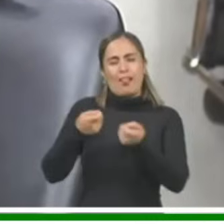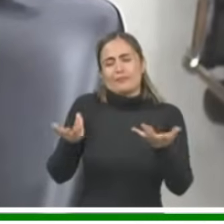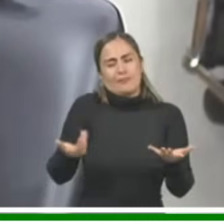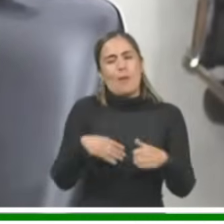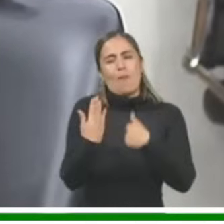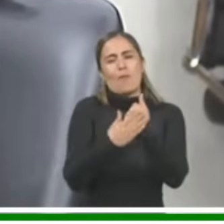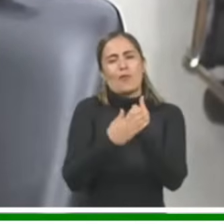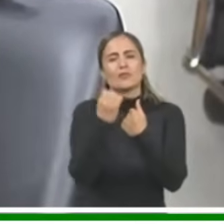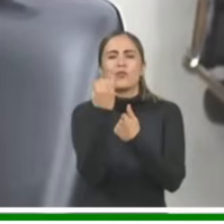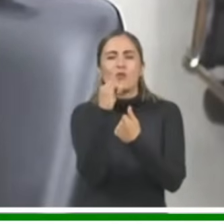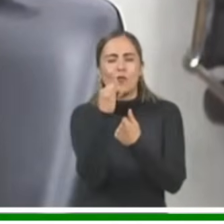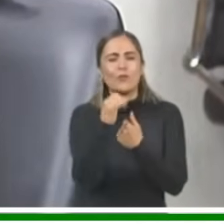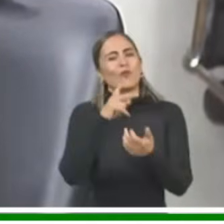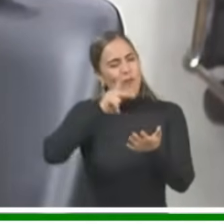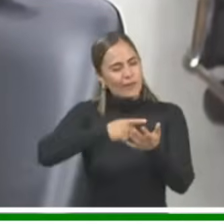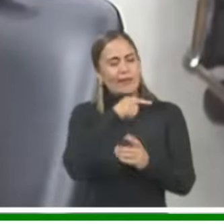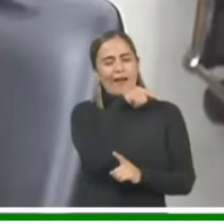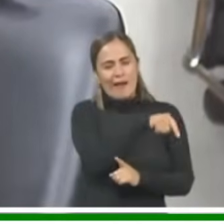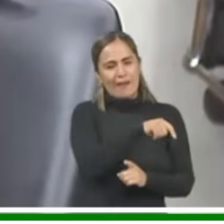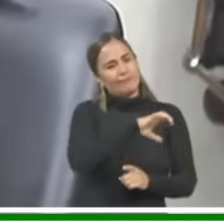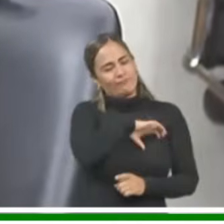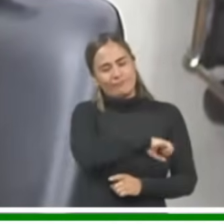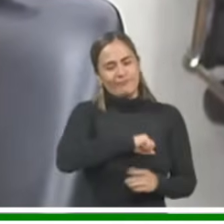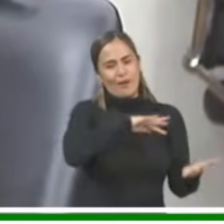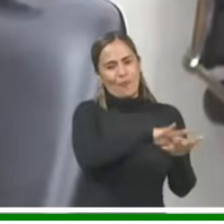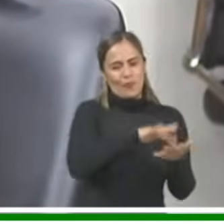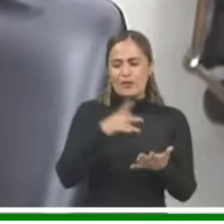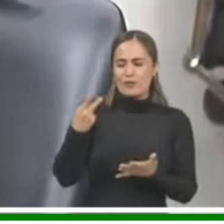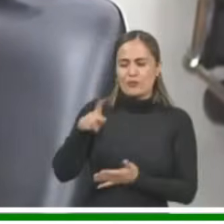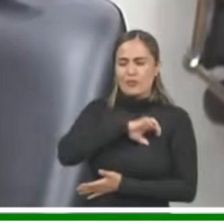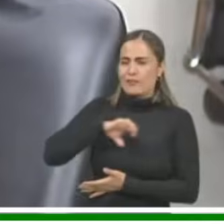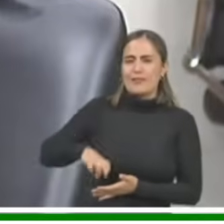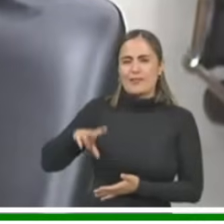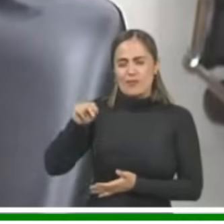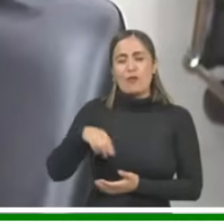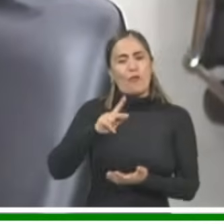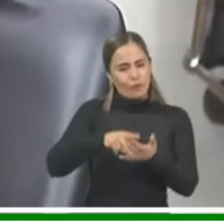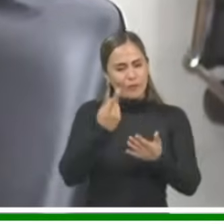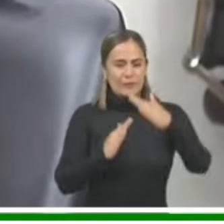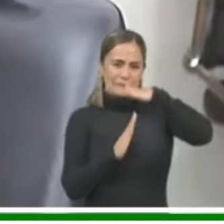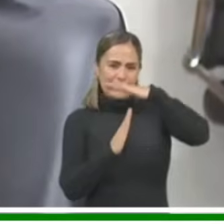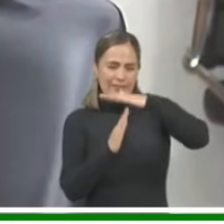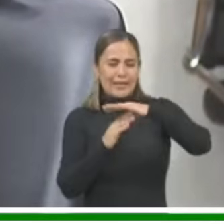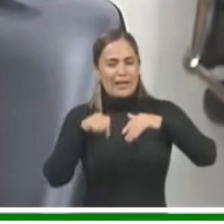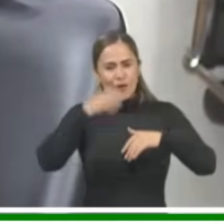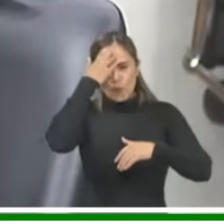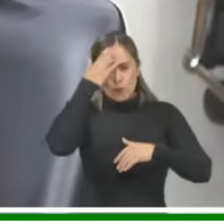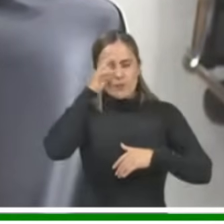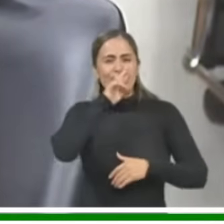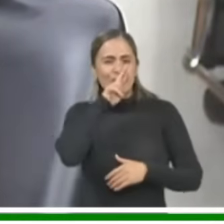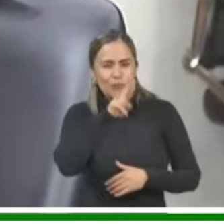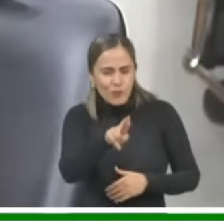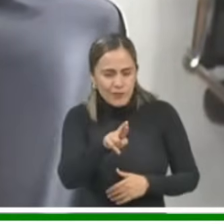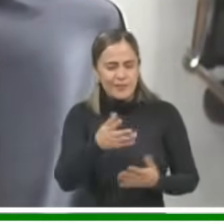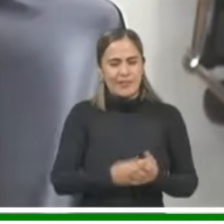junio, el día de la elección, y vamos a estar aquí todos sentados en esta mesa conociendo los resultados y viendo la